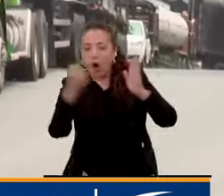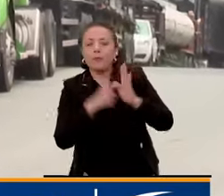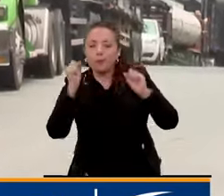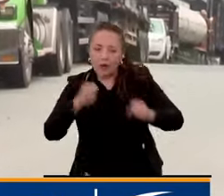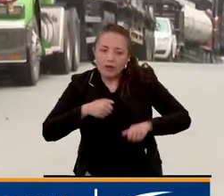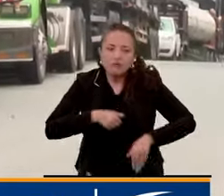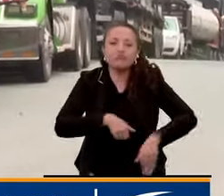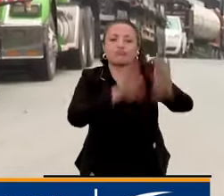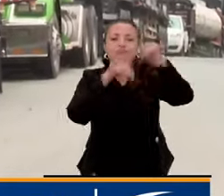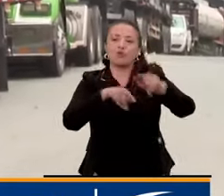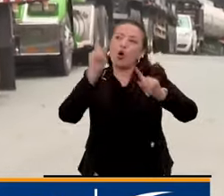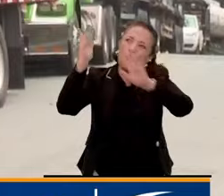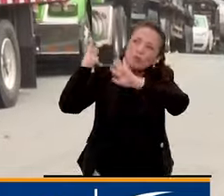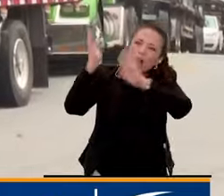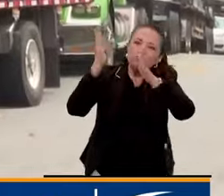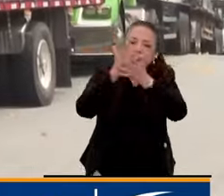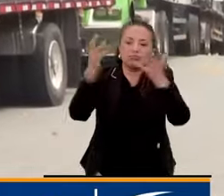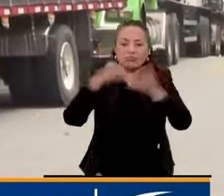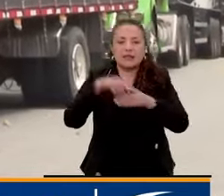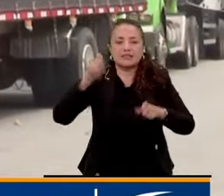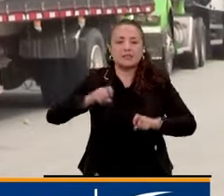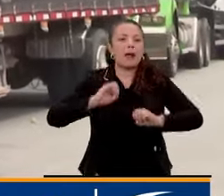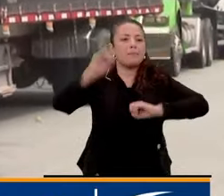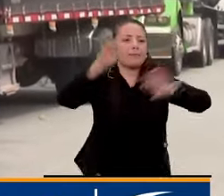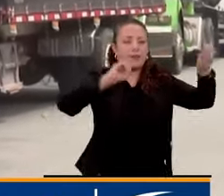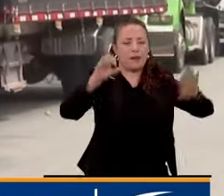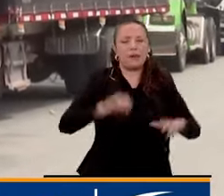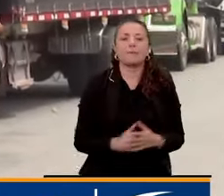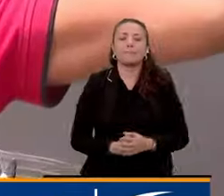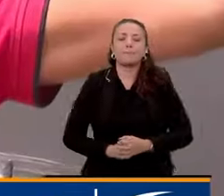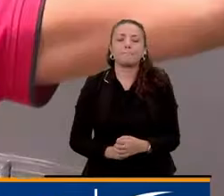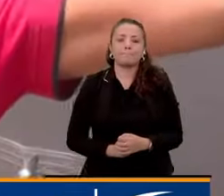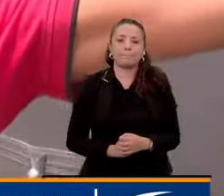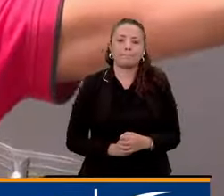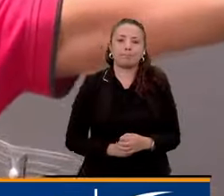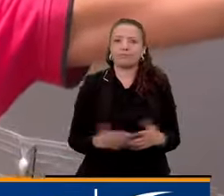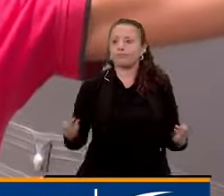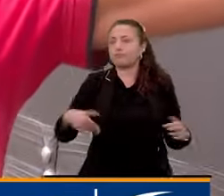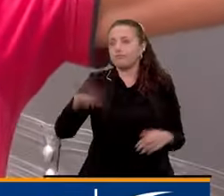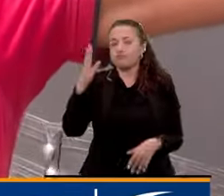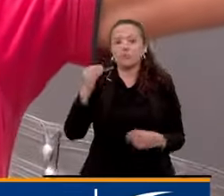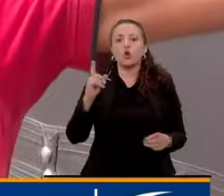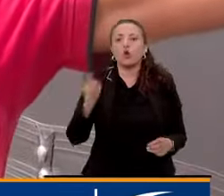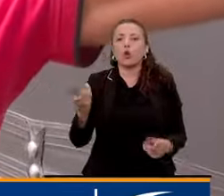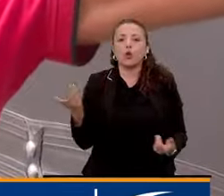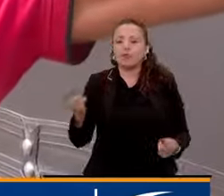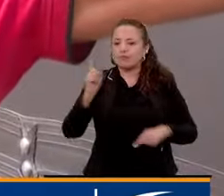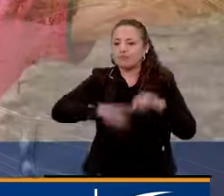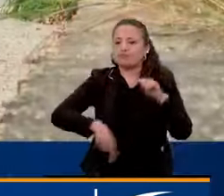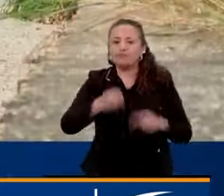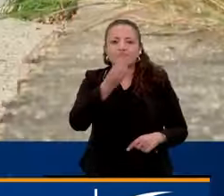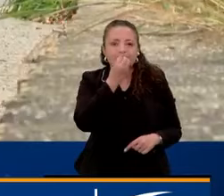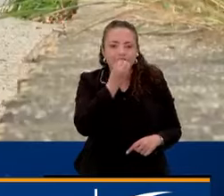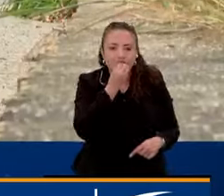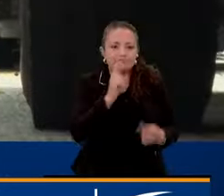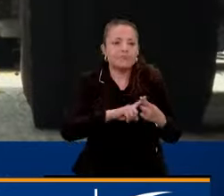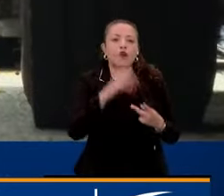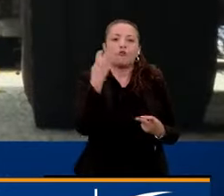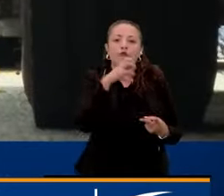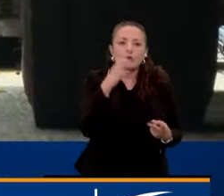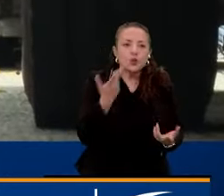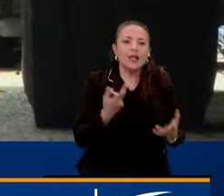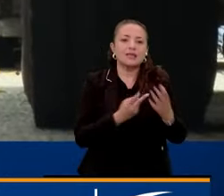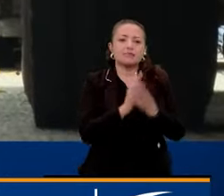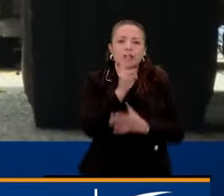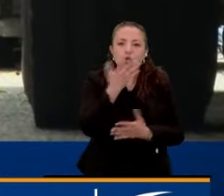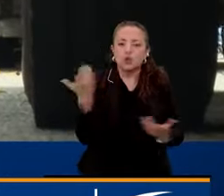sus cargas hacia sus ciudades de origen demasiado porque no se puede transportar alimentos ni frutas ni verduras y